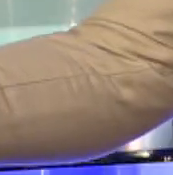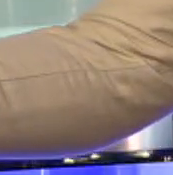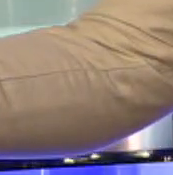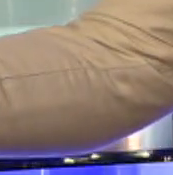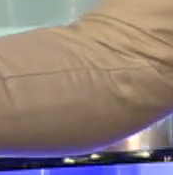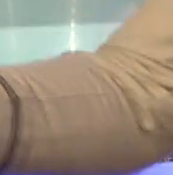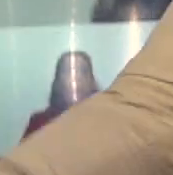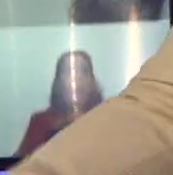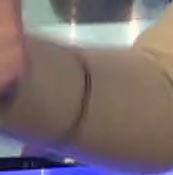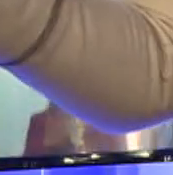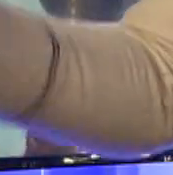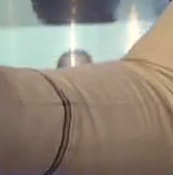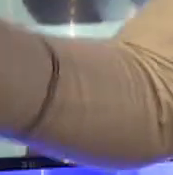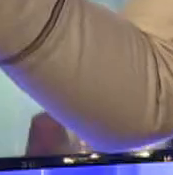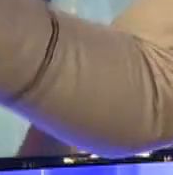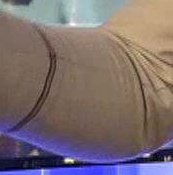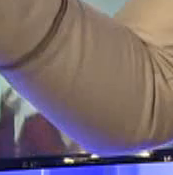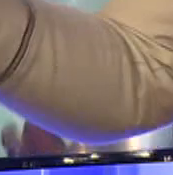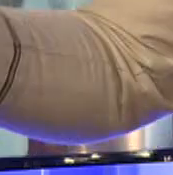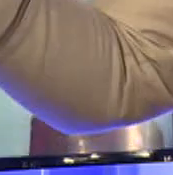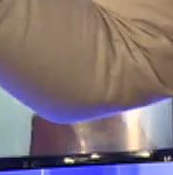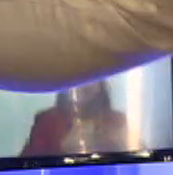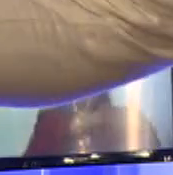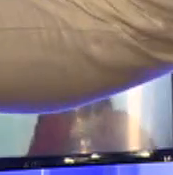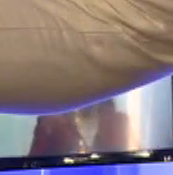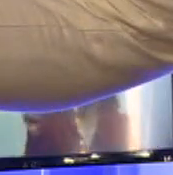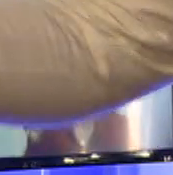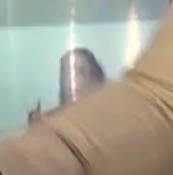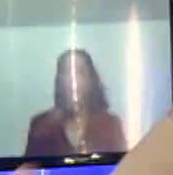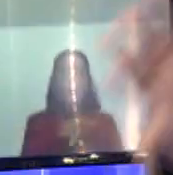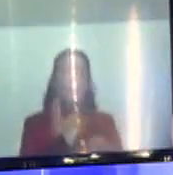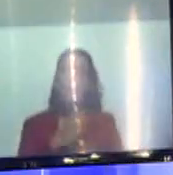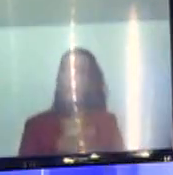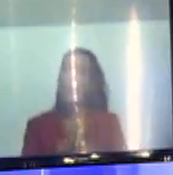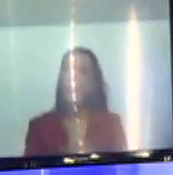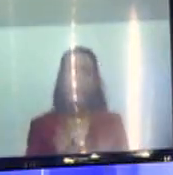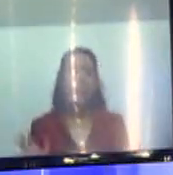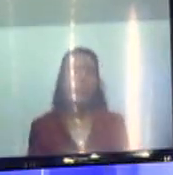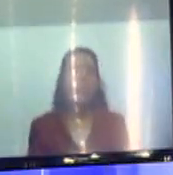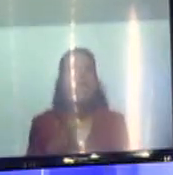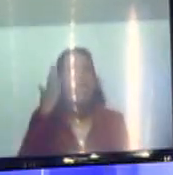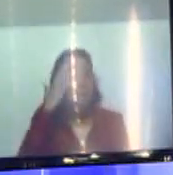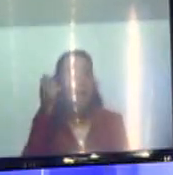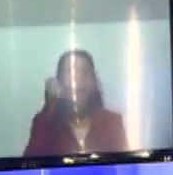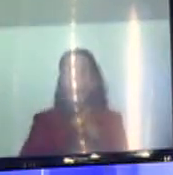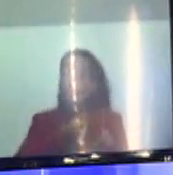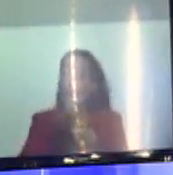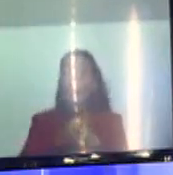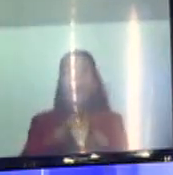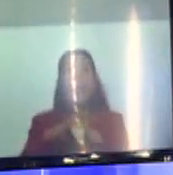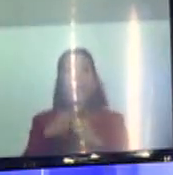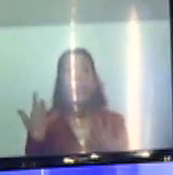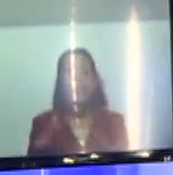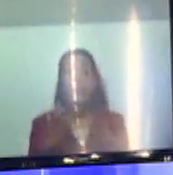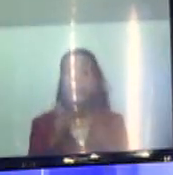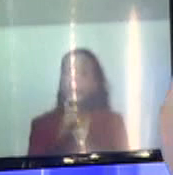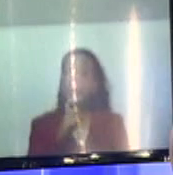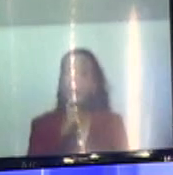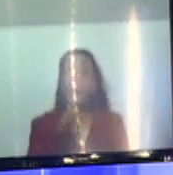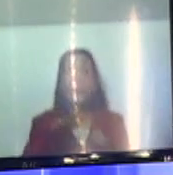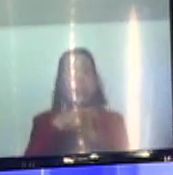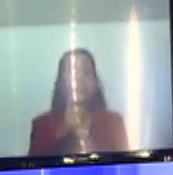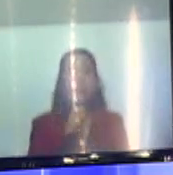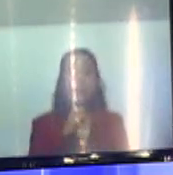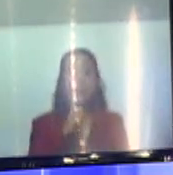señora lo que tenía que responder. Y lo más impresionante, yo no sé si para ustedes fue así como muy